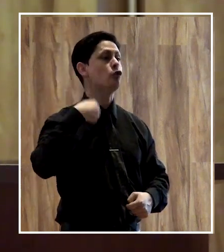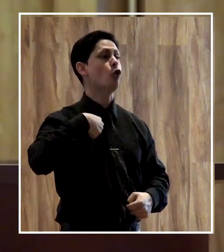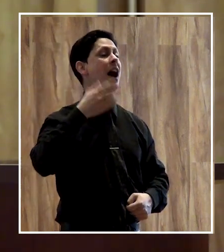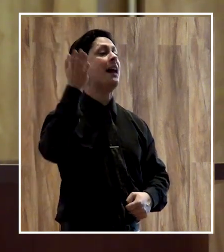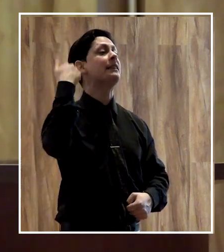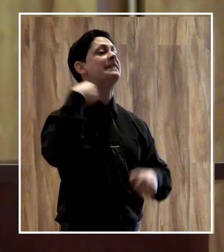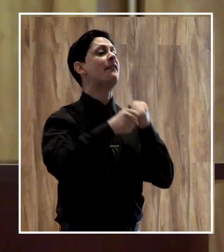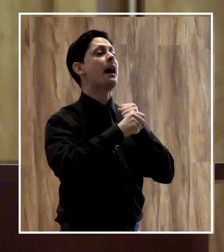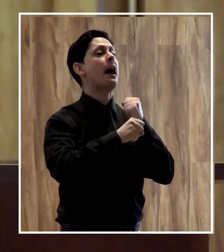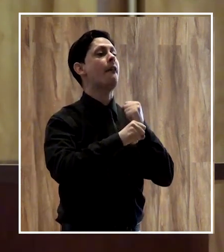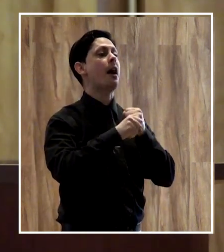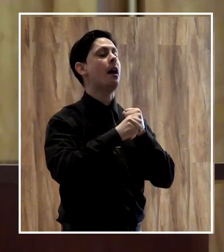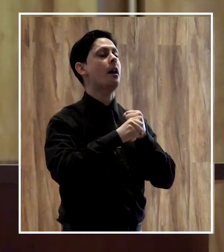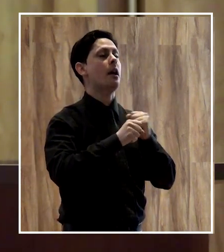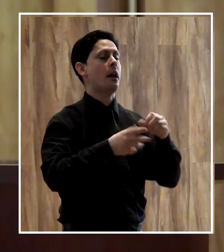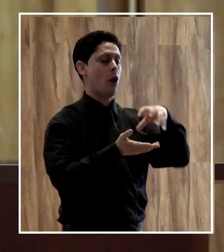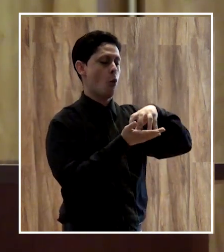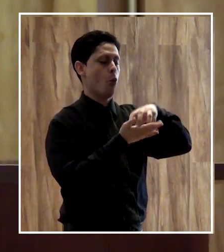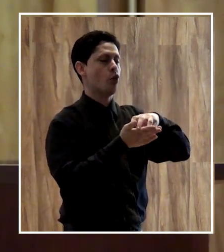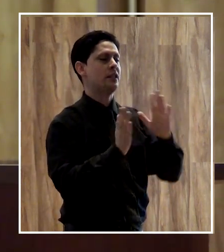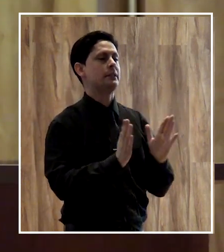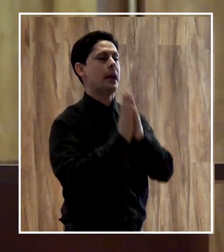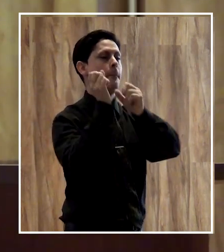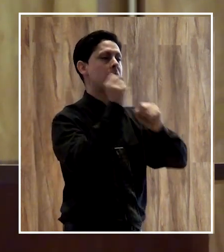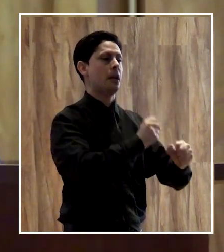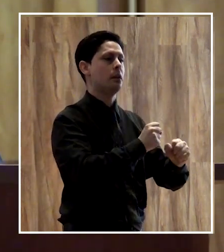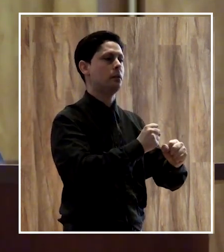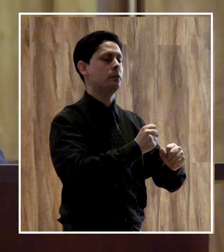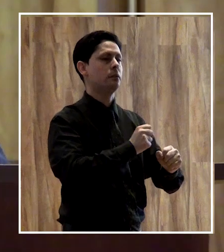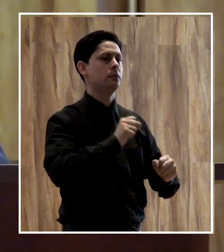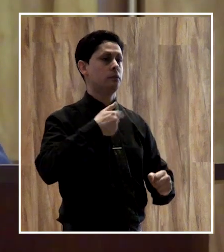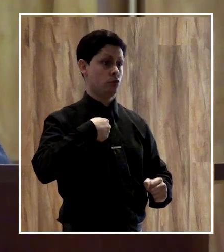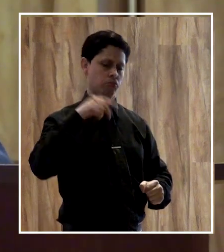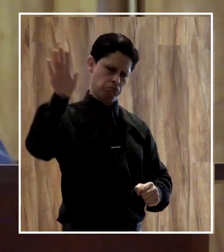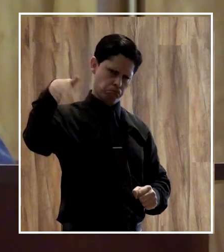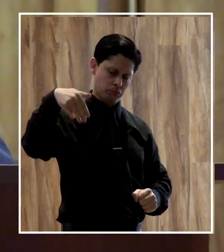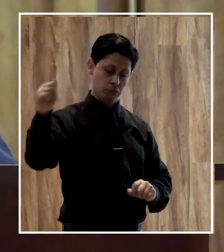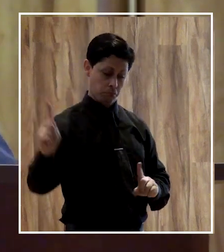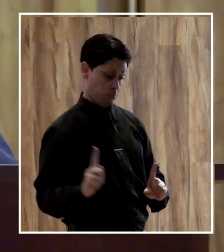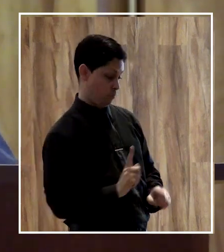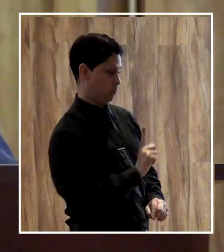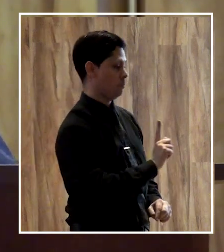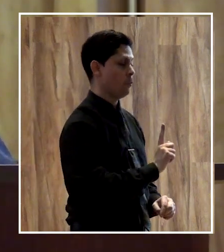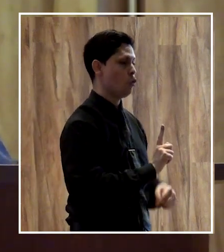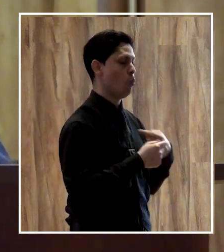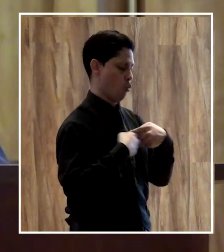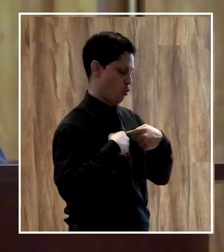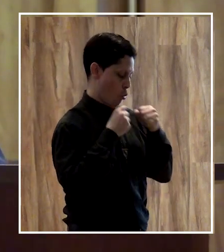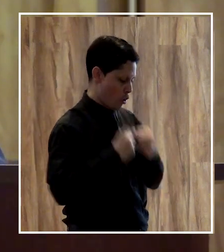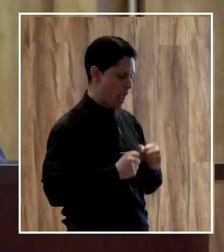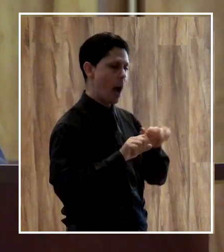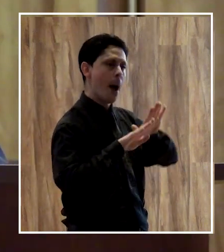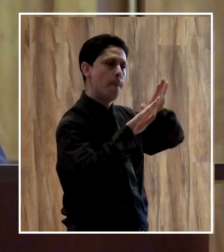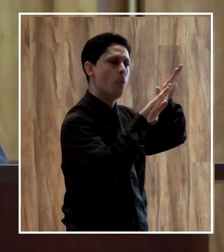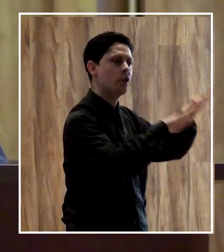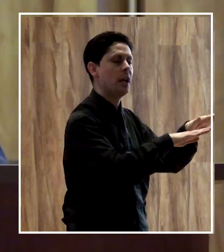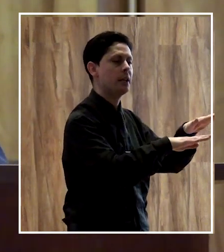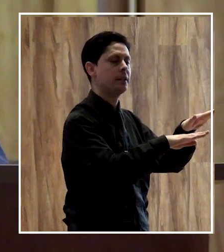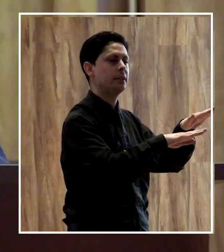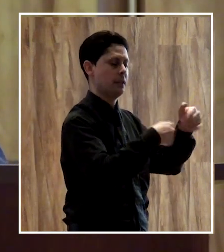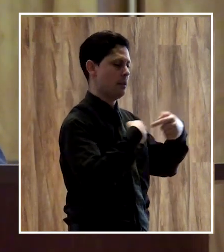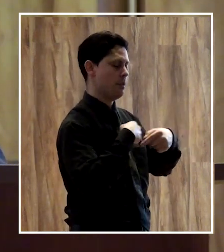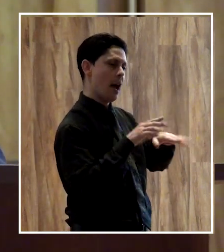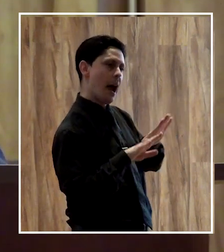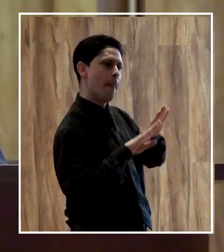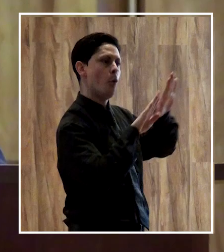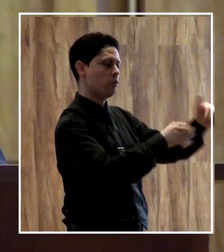en la comuna de San Miguel y podía aportar a los investigadores ya formados que estaban trabajando